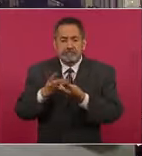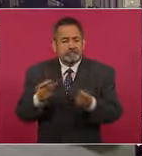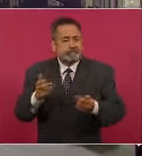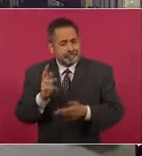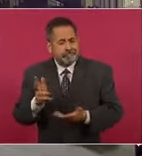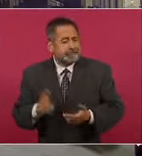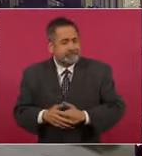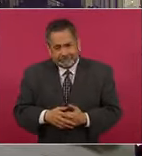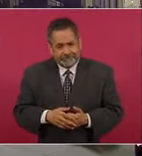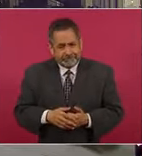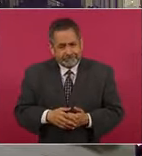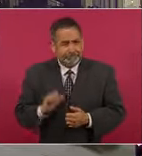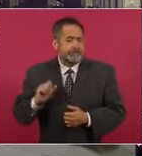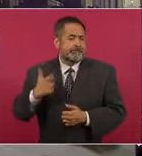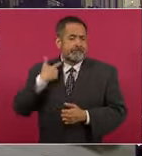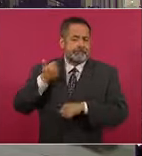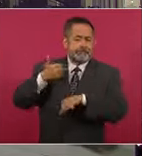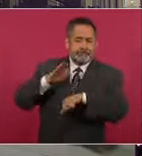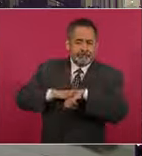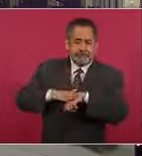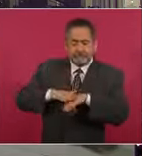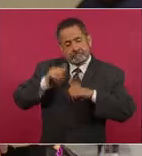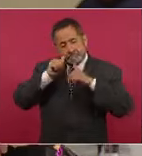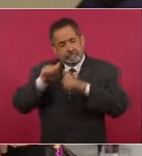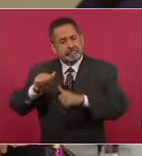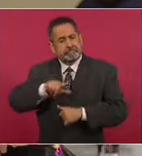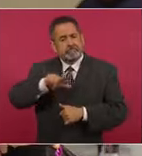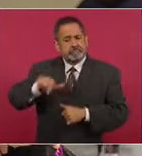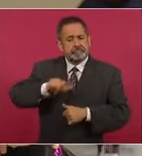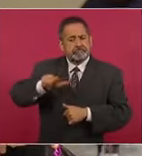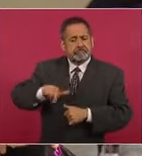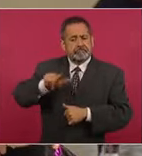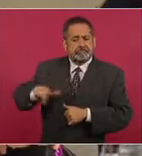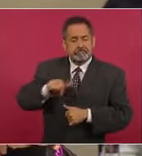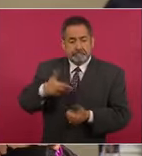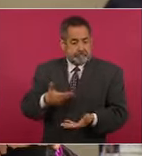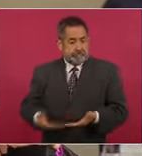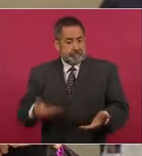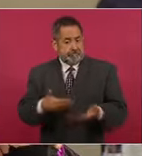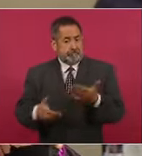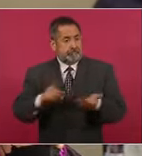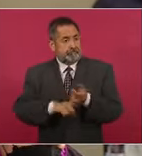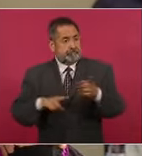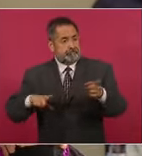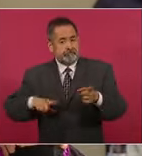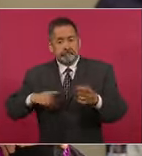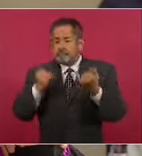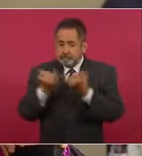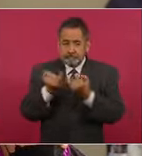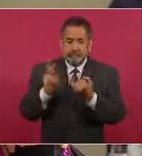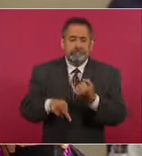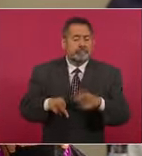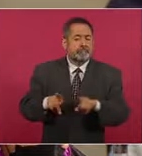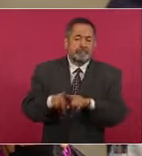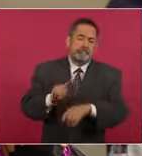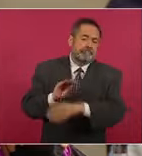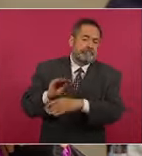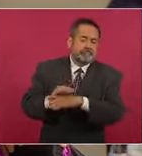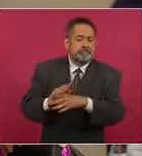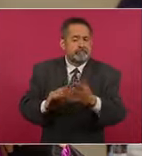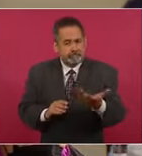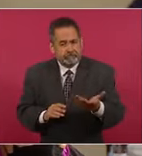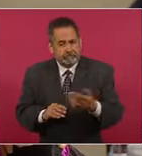de las administraciones pasadas que nunca llegó, sino ahora de esta administración. Incluso pues se manifestaron